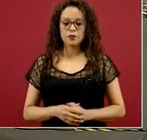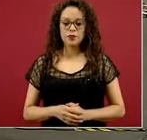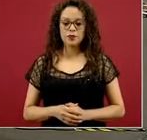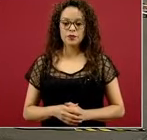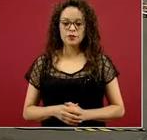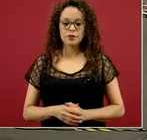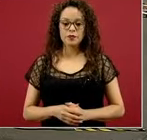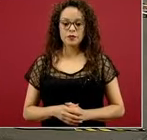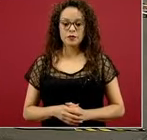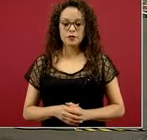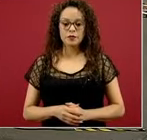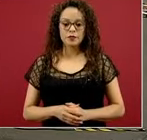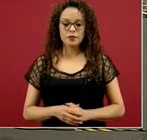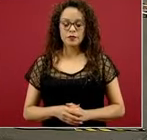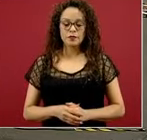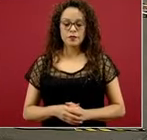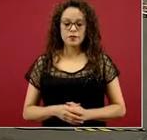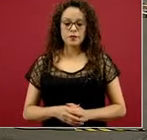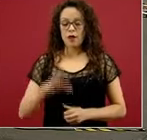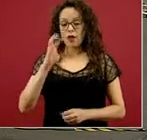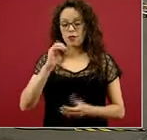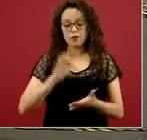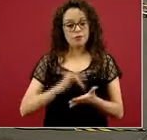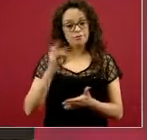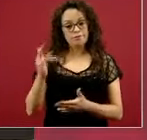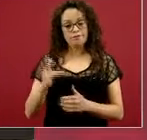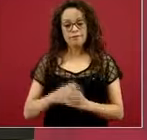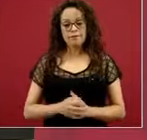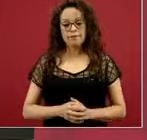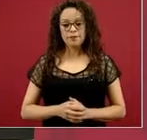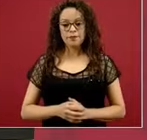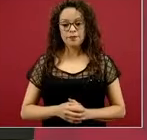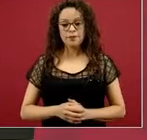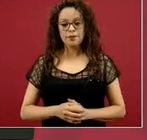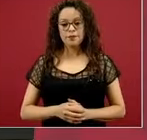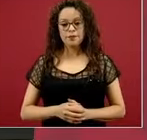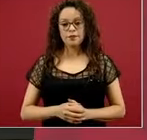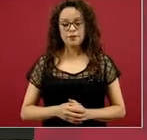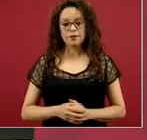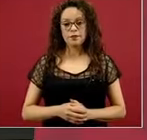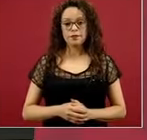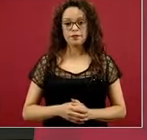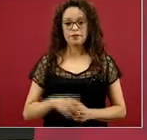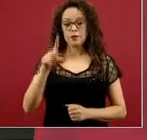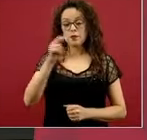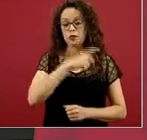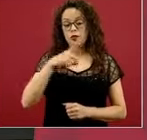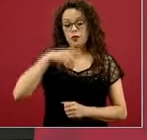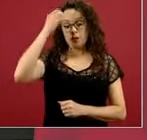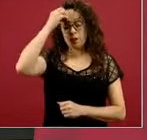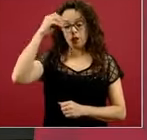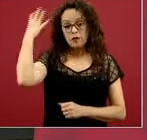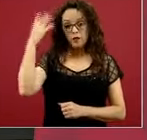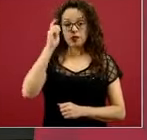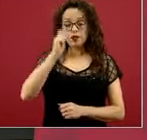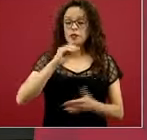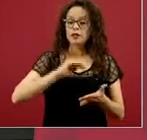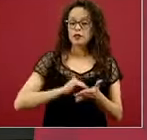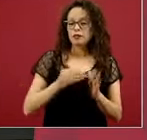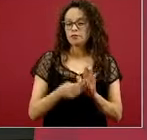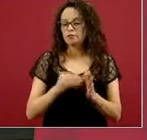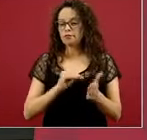Pues muy bien, les agradezco mucho, solamente para recordarles también de la